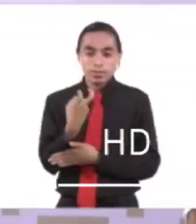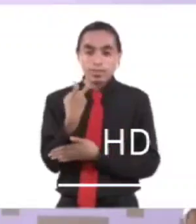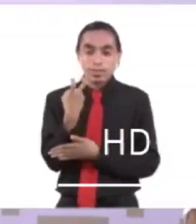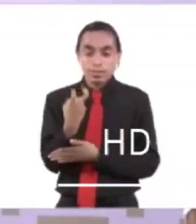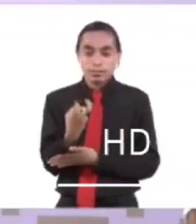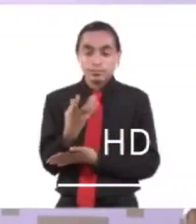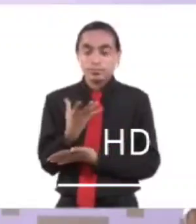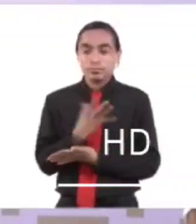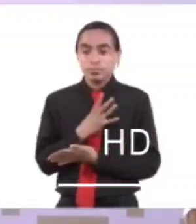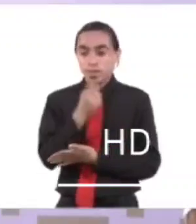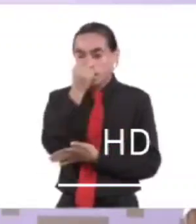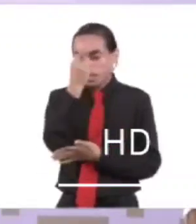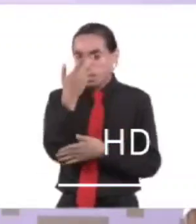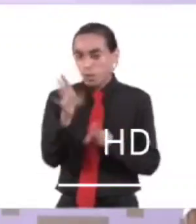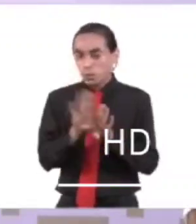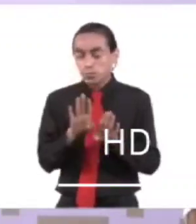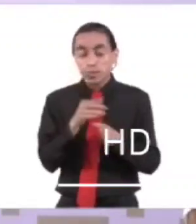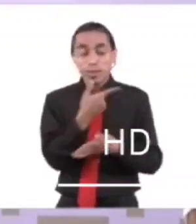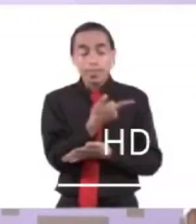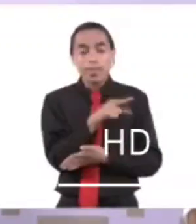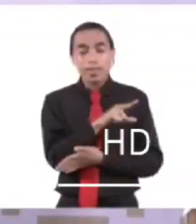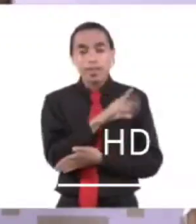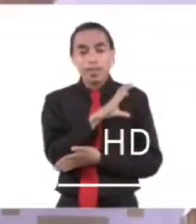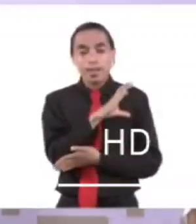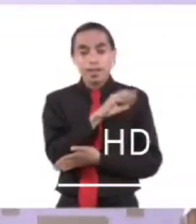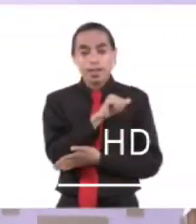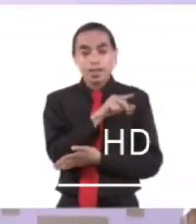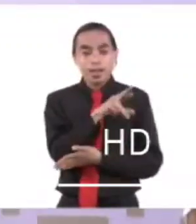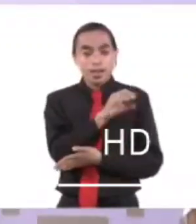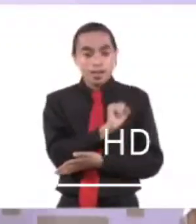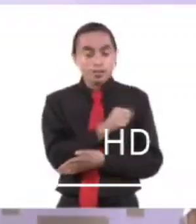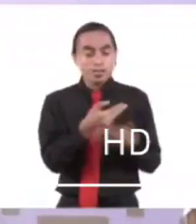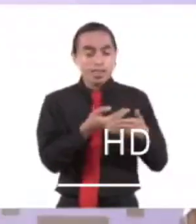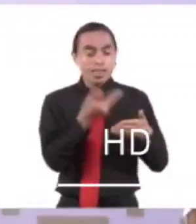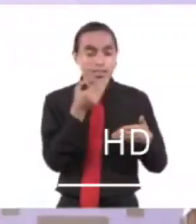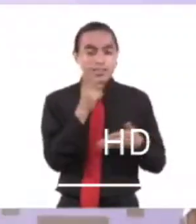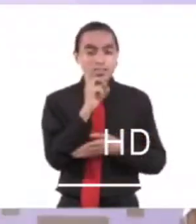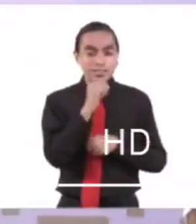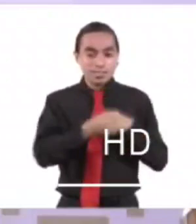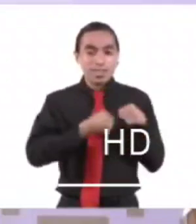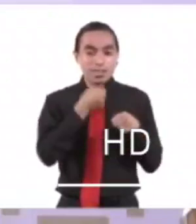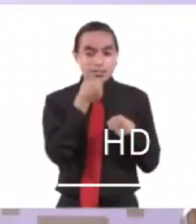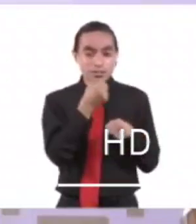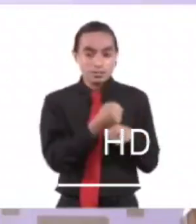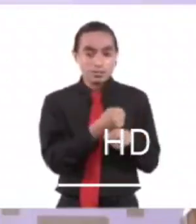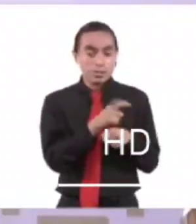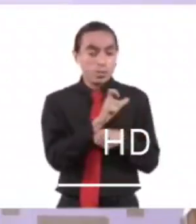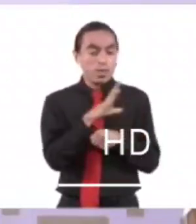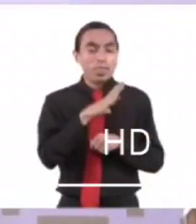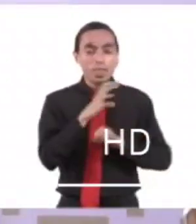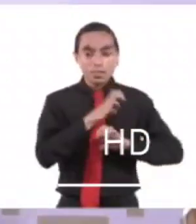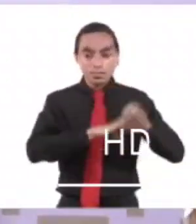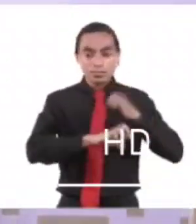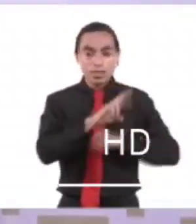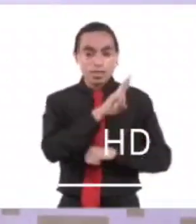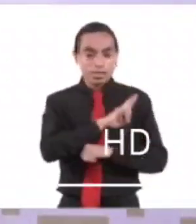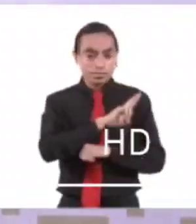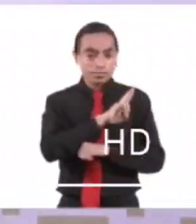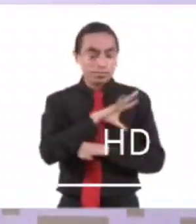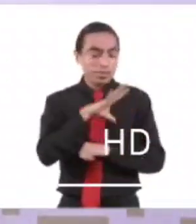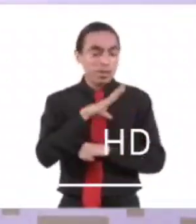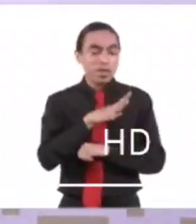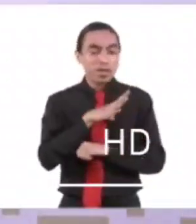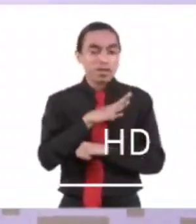fruto y obra de Carlos Monsiváis hace 30 años, cuando se privatizó el sistema, lo que